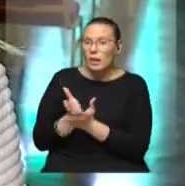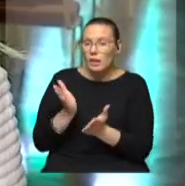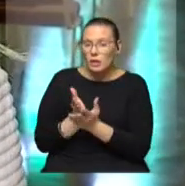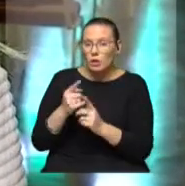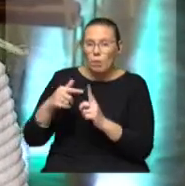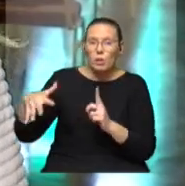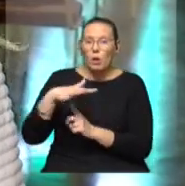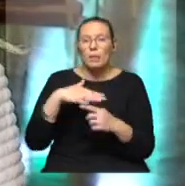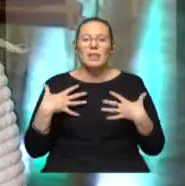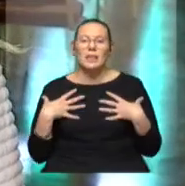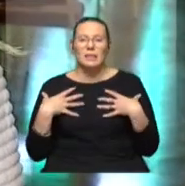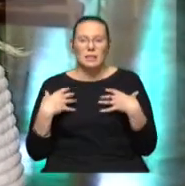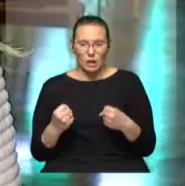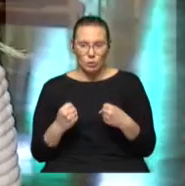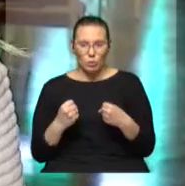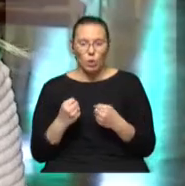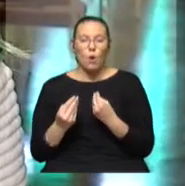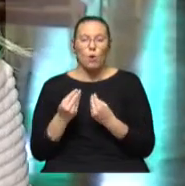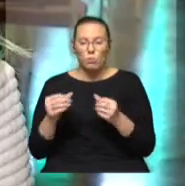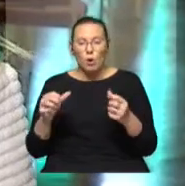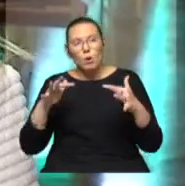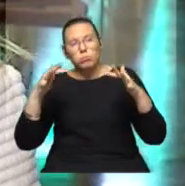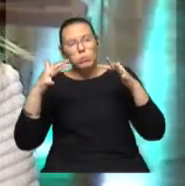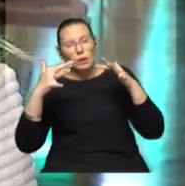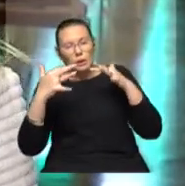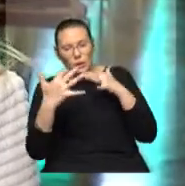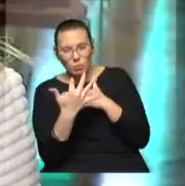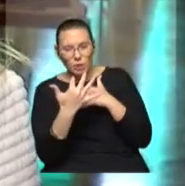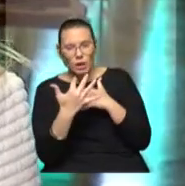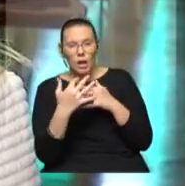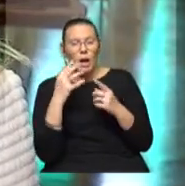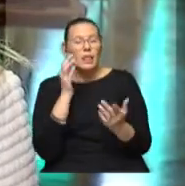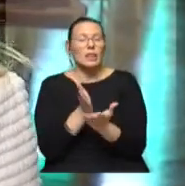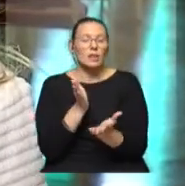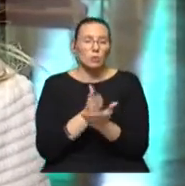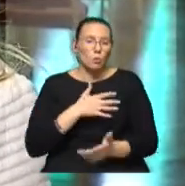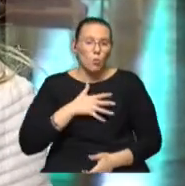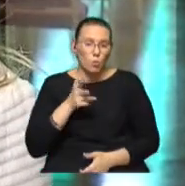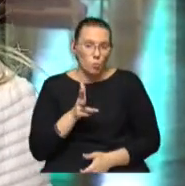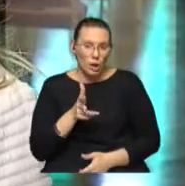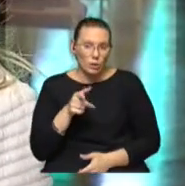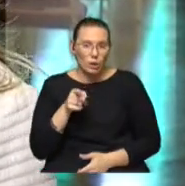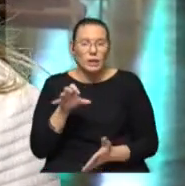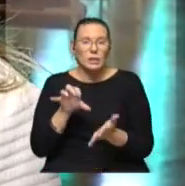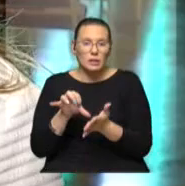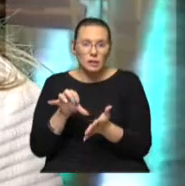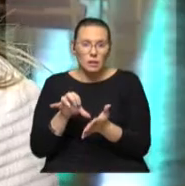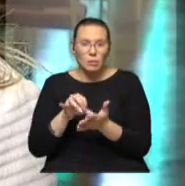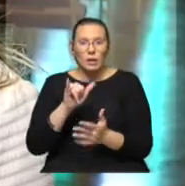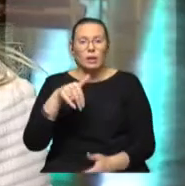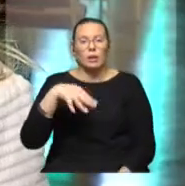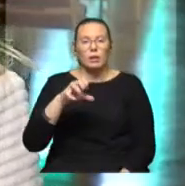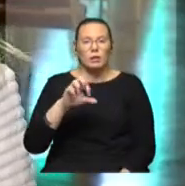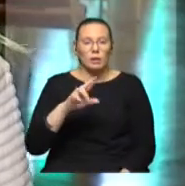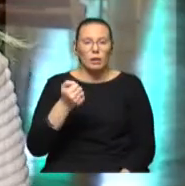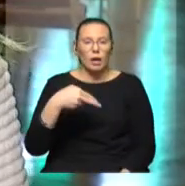ambiente sano y cómo la acción climática se enmarca en un enfoque de derechos humanos, especialmente en el sistema interamericano de